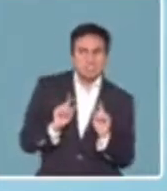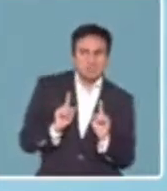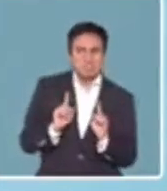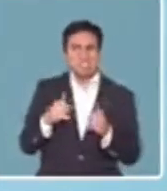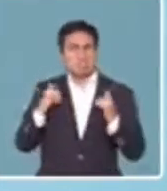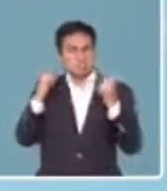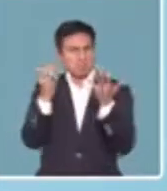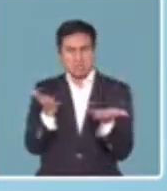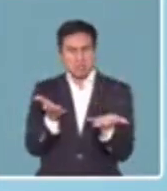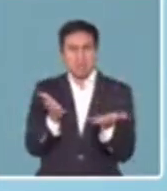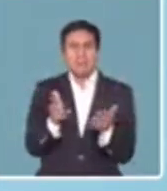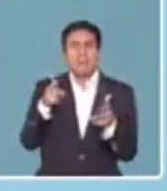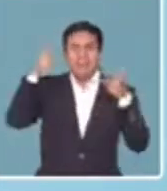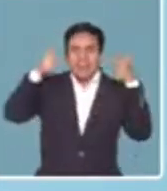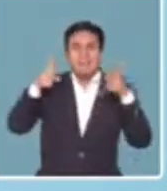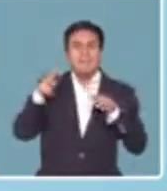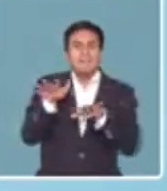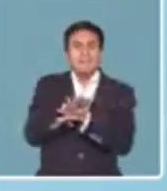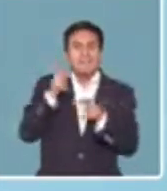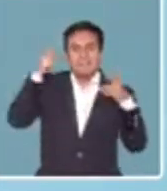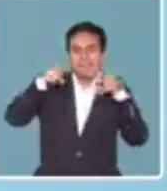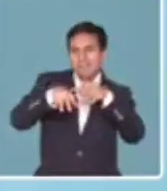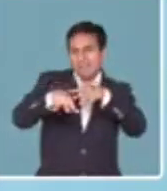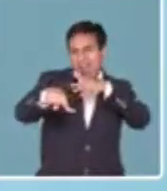disfrute. Nos falta carnaval.